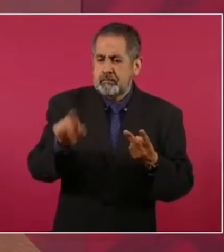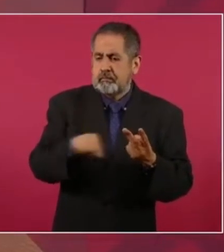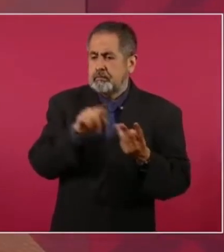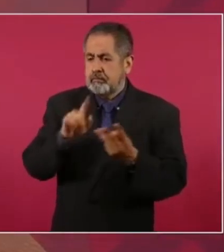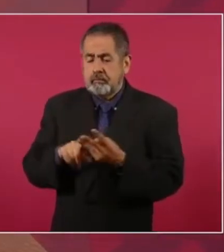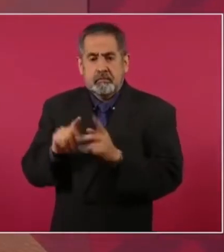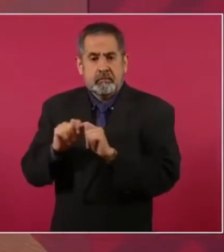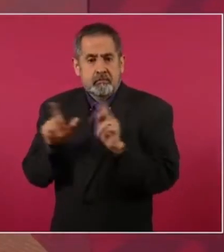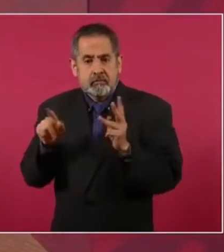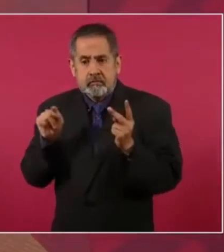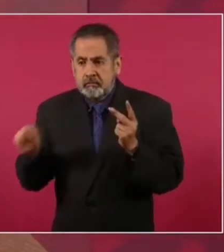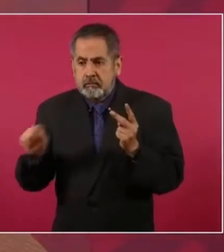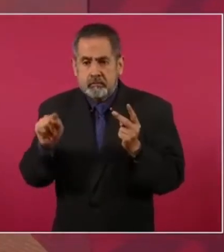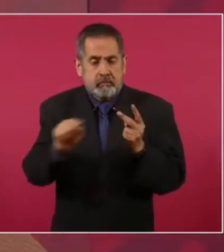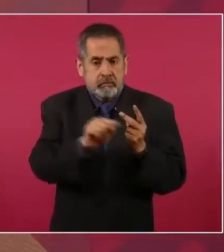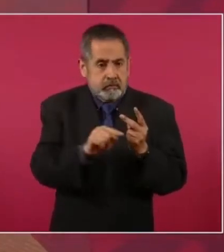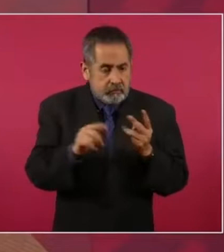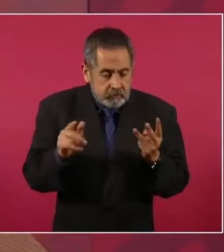Tuxtla.